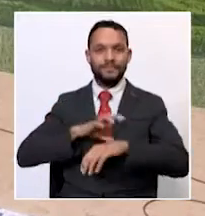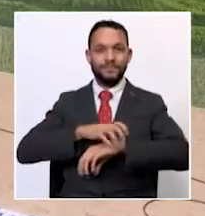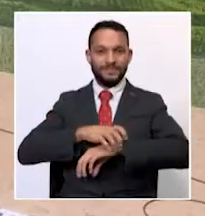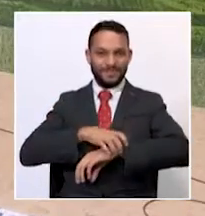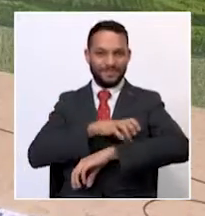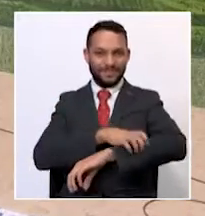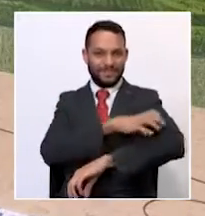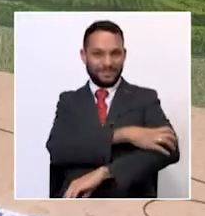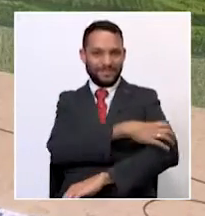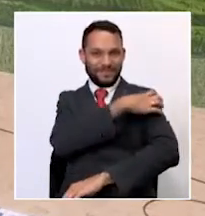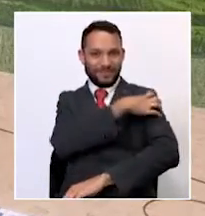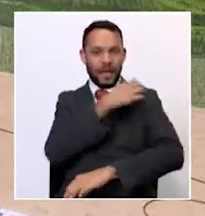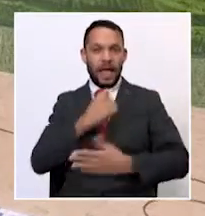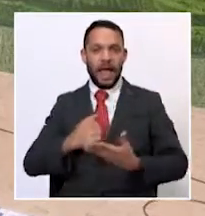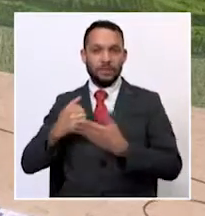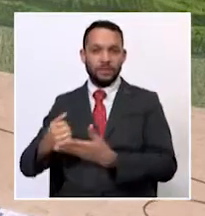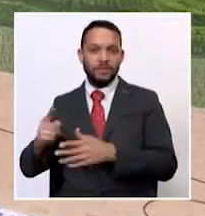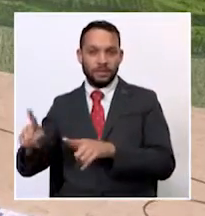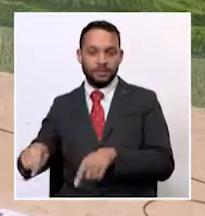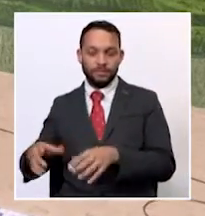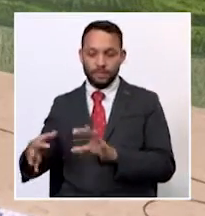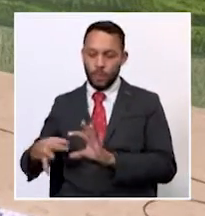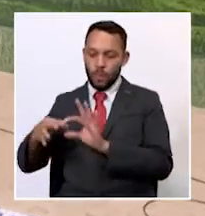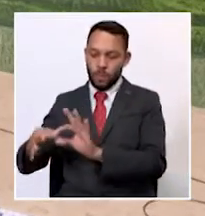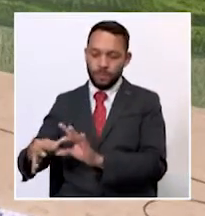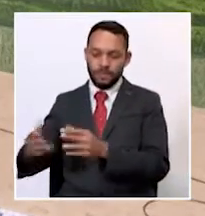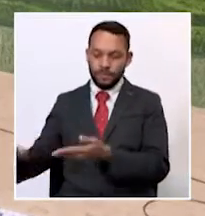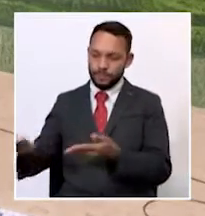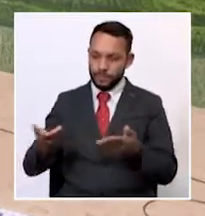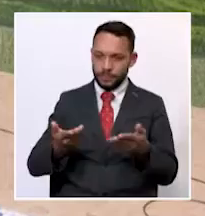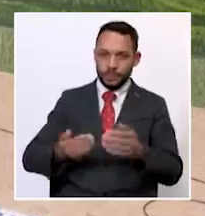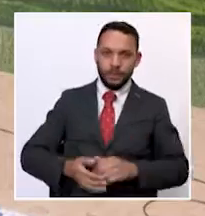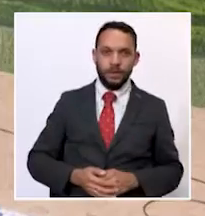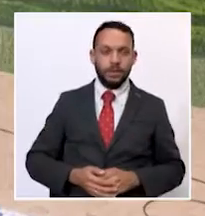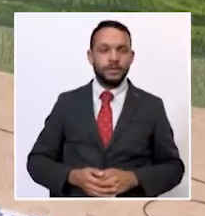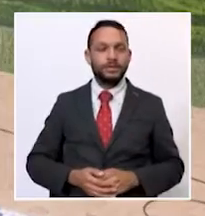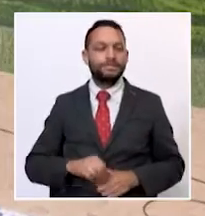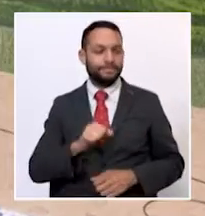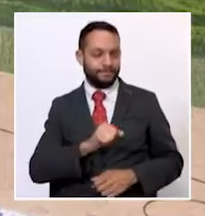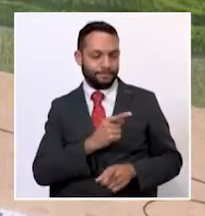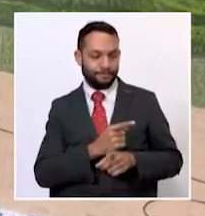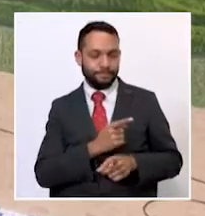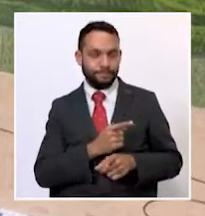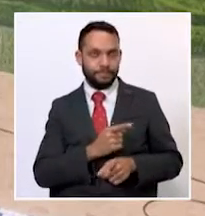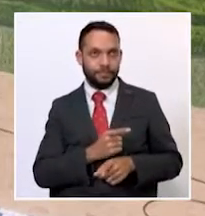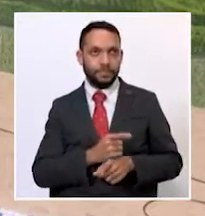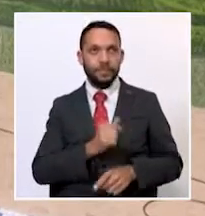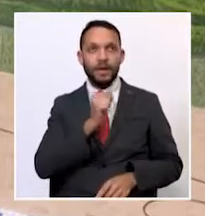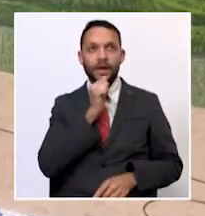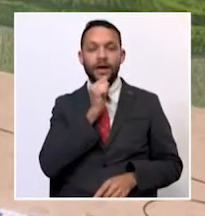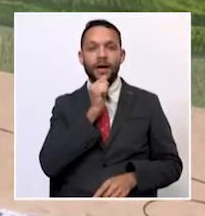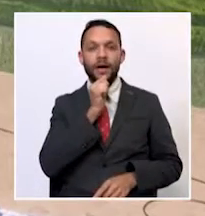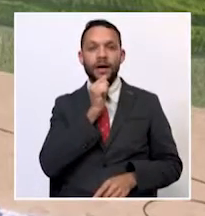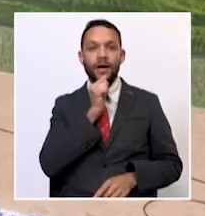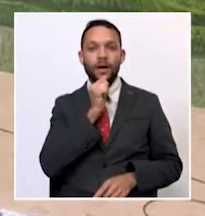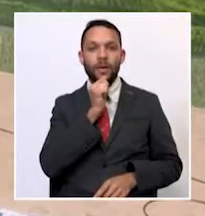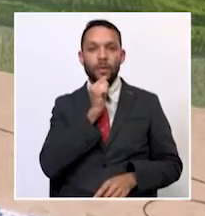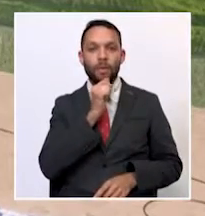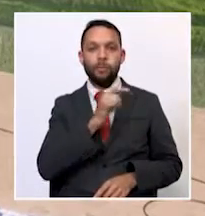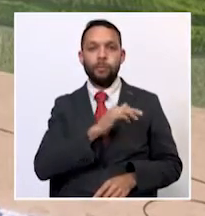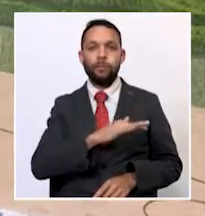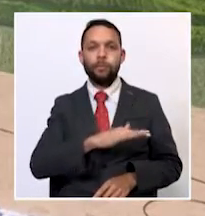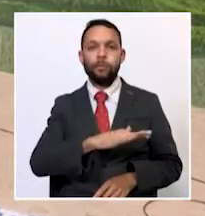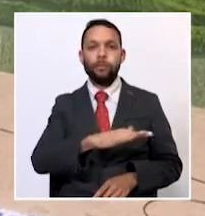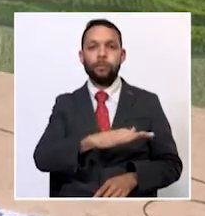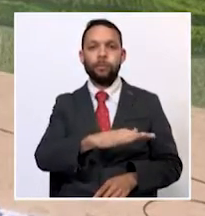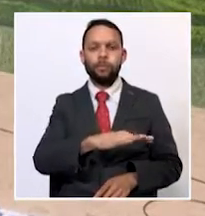su hijo en terapia. Doctor Alonso. Bueno, el agua, la terapia en el agua es tan antigua como la humanidad